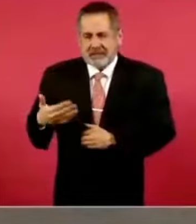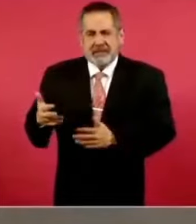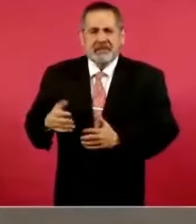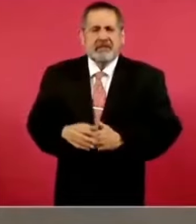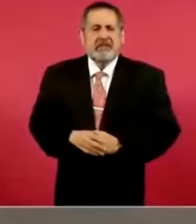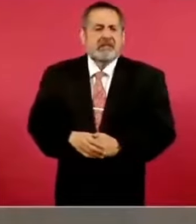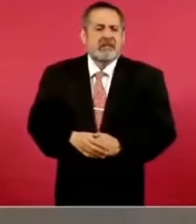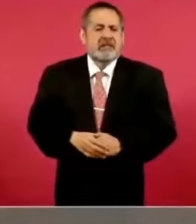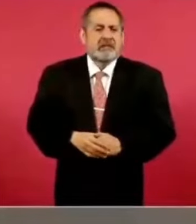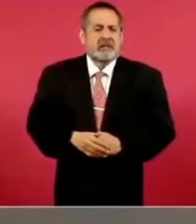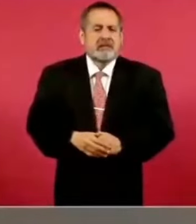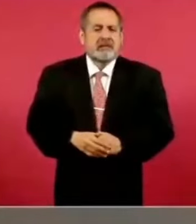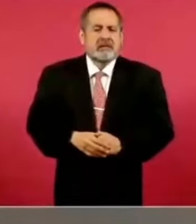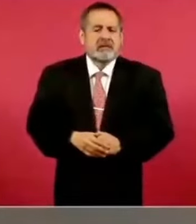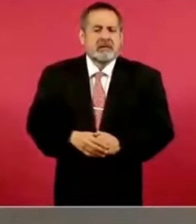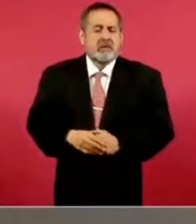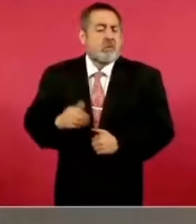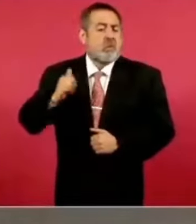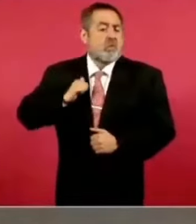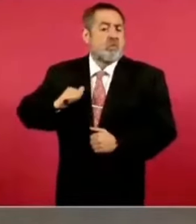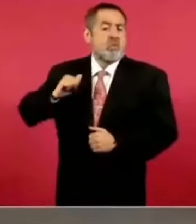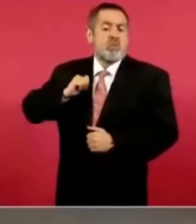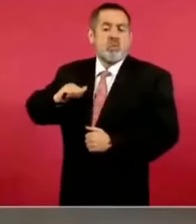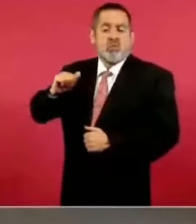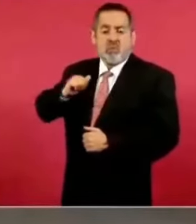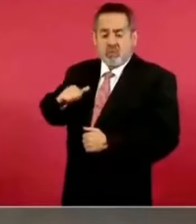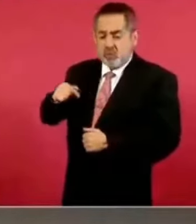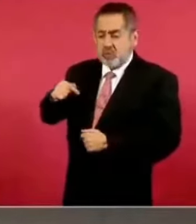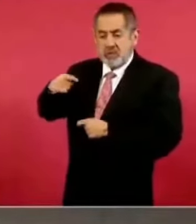¿Qué nos dejaron nuestros antepasados?